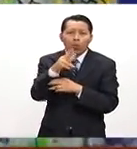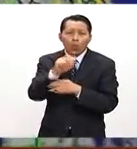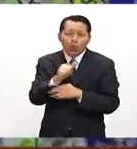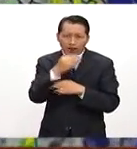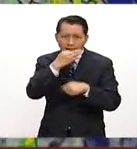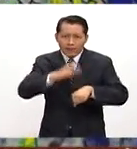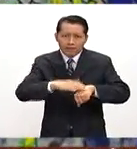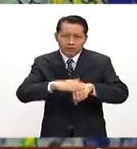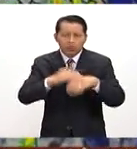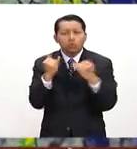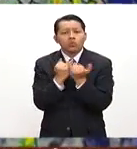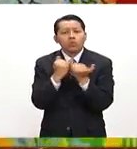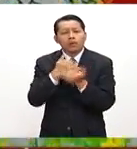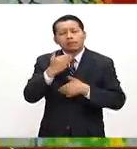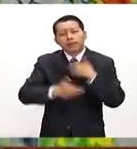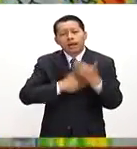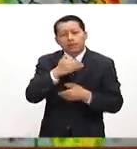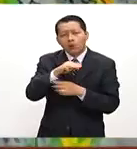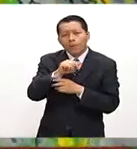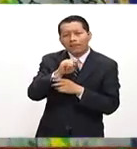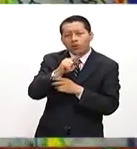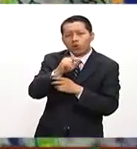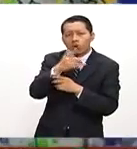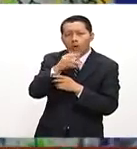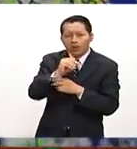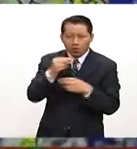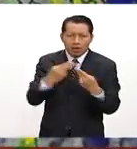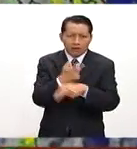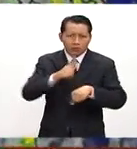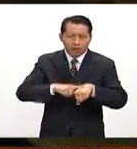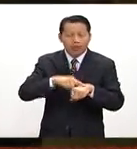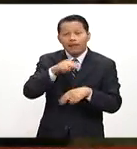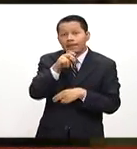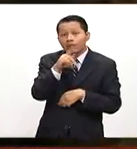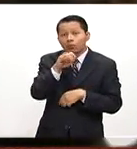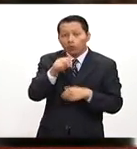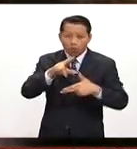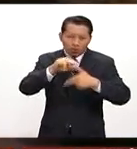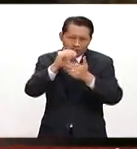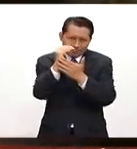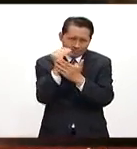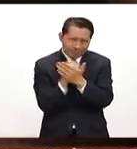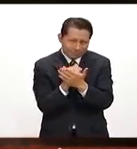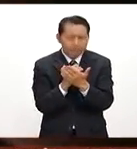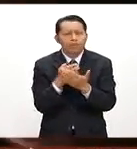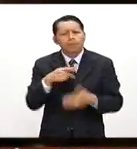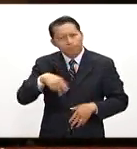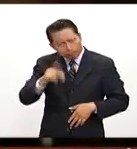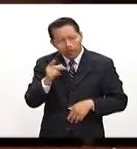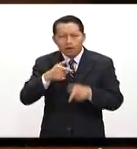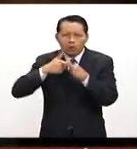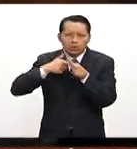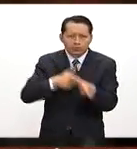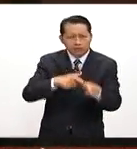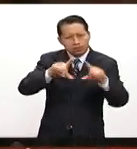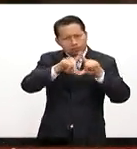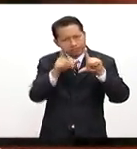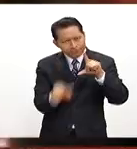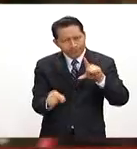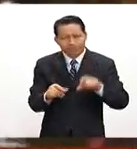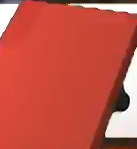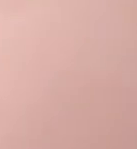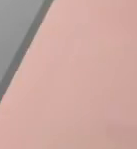del Agua y del Servicio Meteorológico Nacional. Newton ya es tormenta tropical, pero sigue afectando el territorio